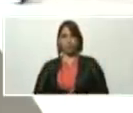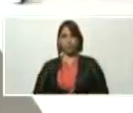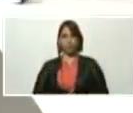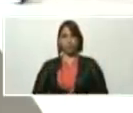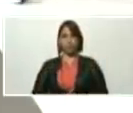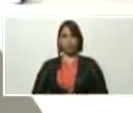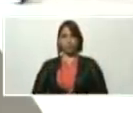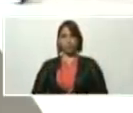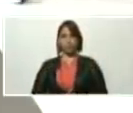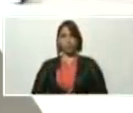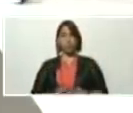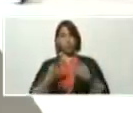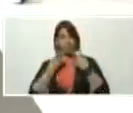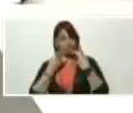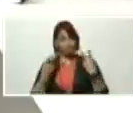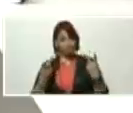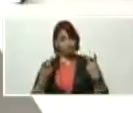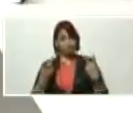Y anuncio que